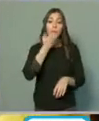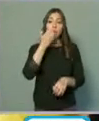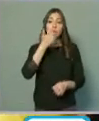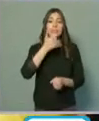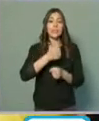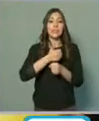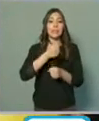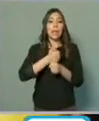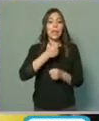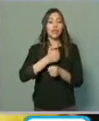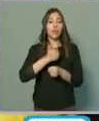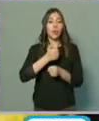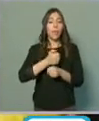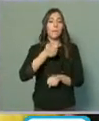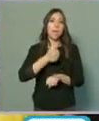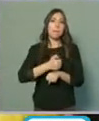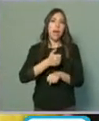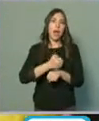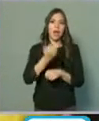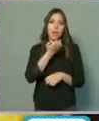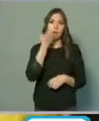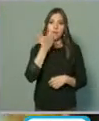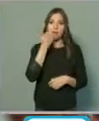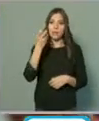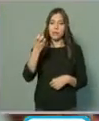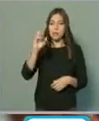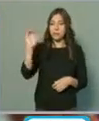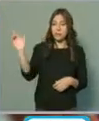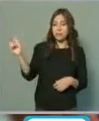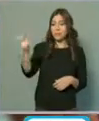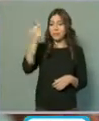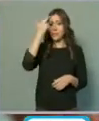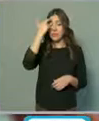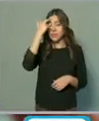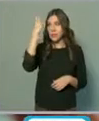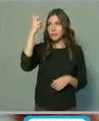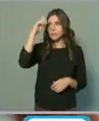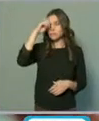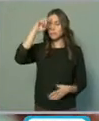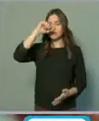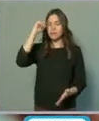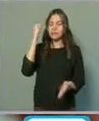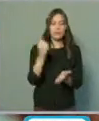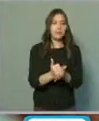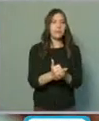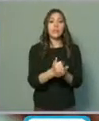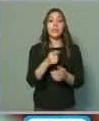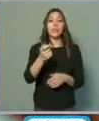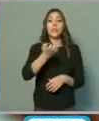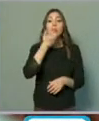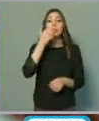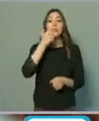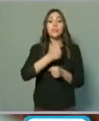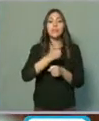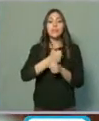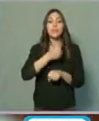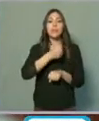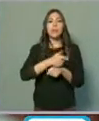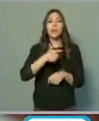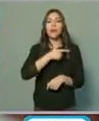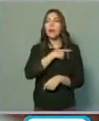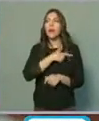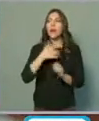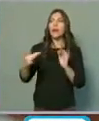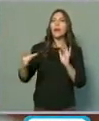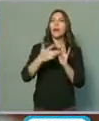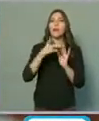Exacto. Sí, claro, O sea, de ese niveles maestro básicos, marcó mi ¿no? vida. Claro. Yo de ahí por eso me dedico a esto, porque yo en sexto de primaria conecté con mi vocación